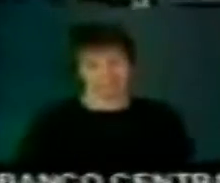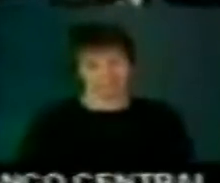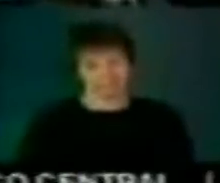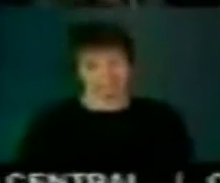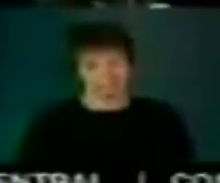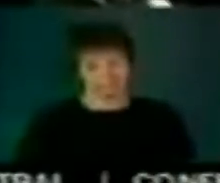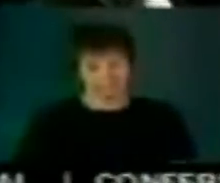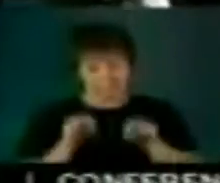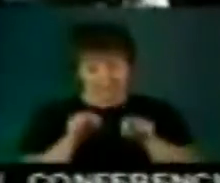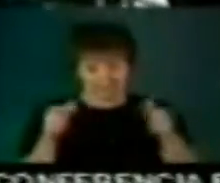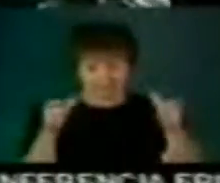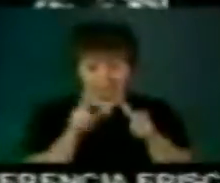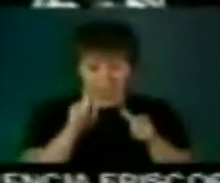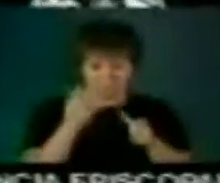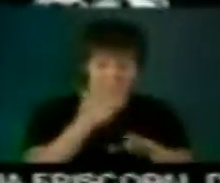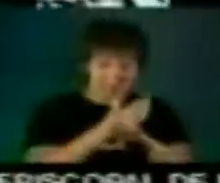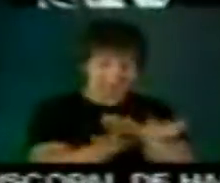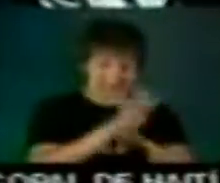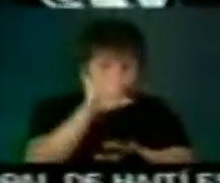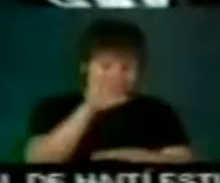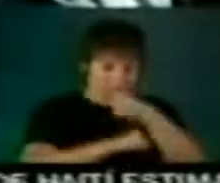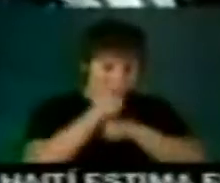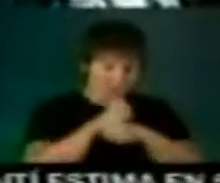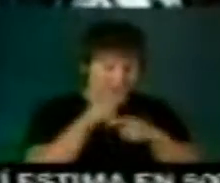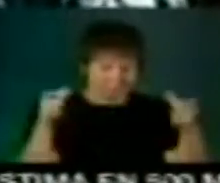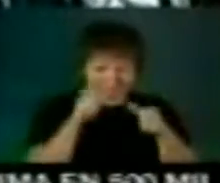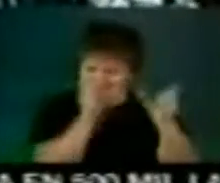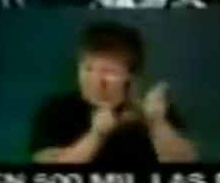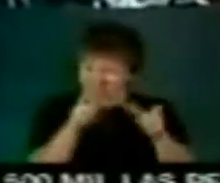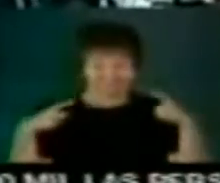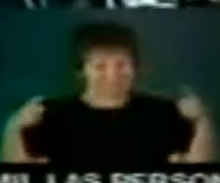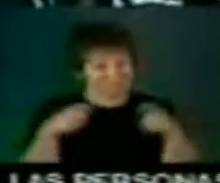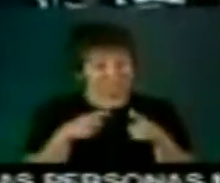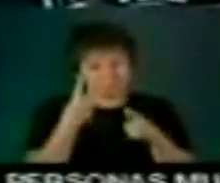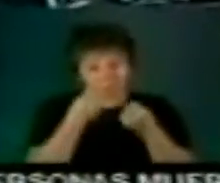Él y sus equipos han hecho un gran trabajo.